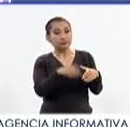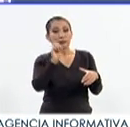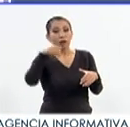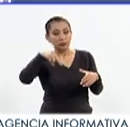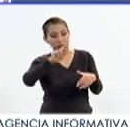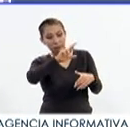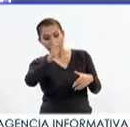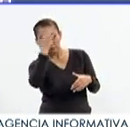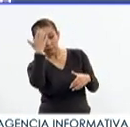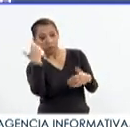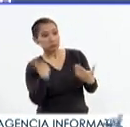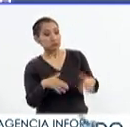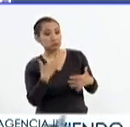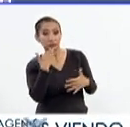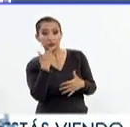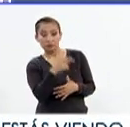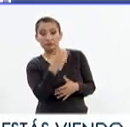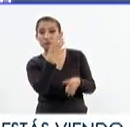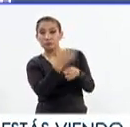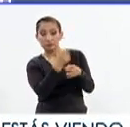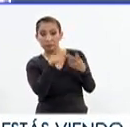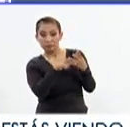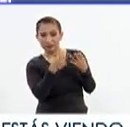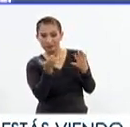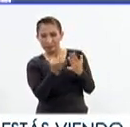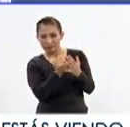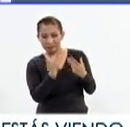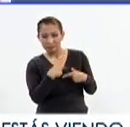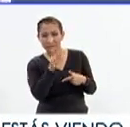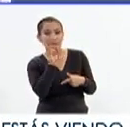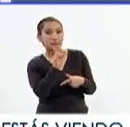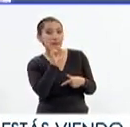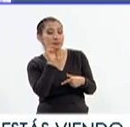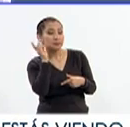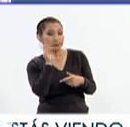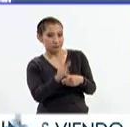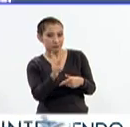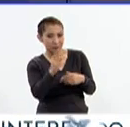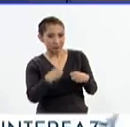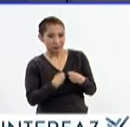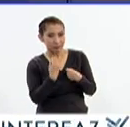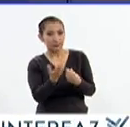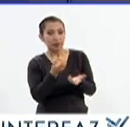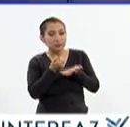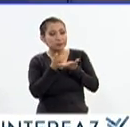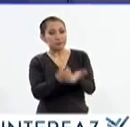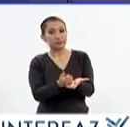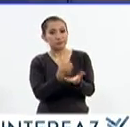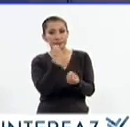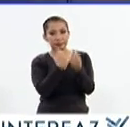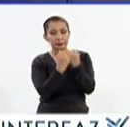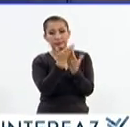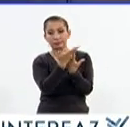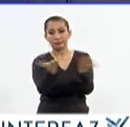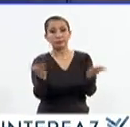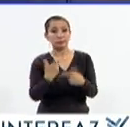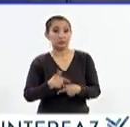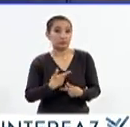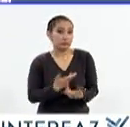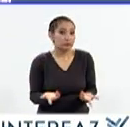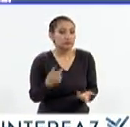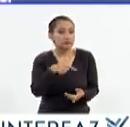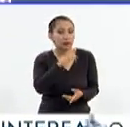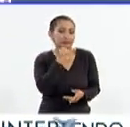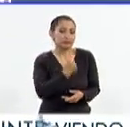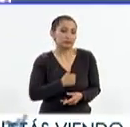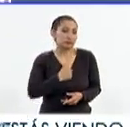ONU reconoce como la cuarta parte de la población, que son mujeres rurales que nos alimentan en gran medida al resto de la población, pero